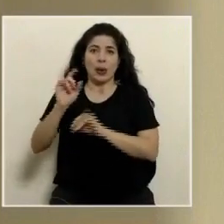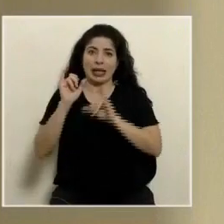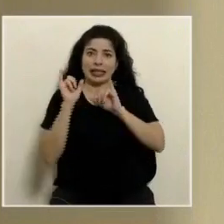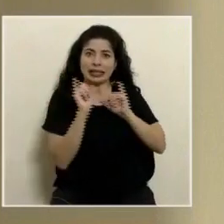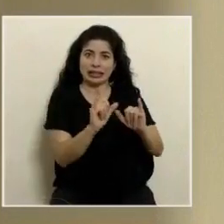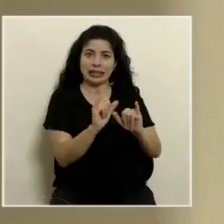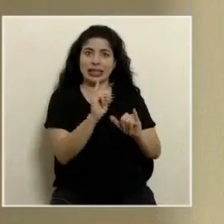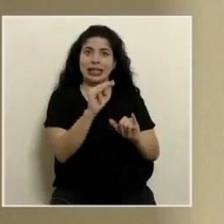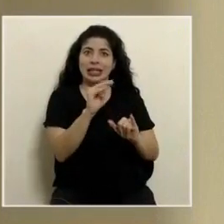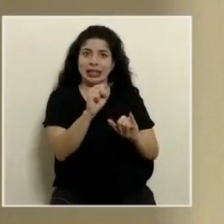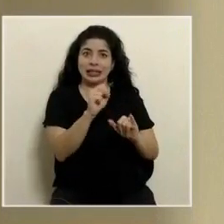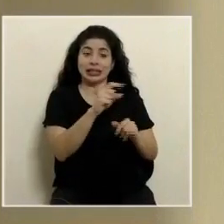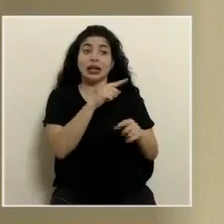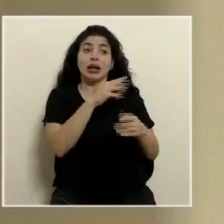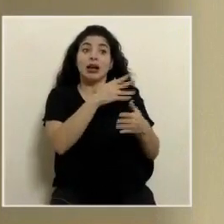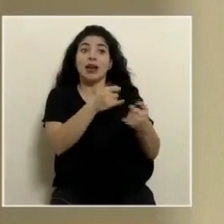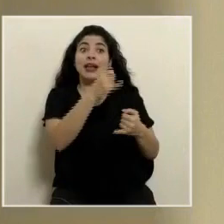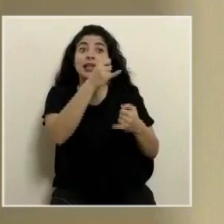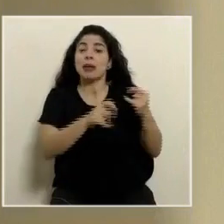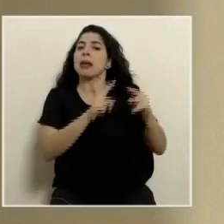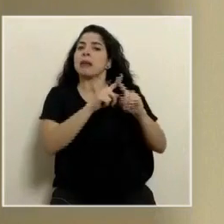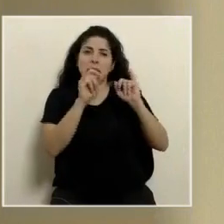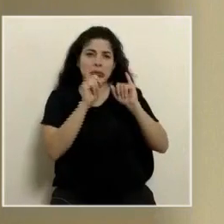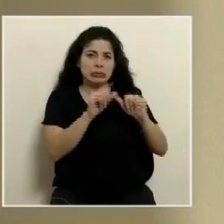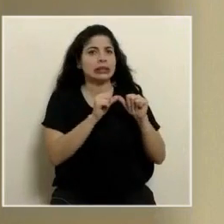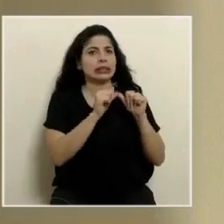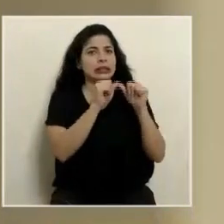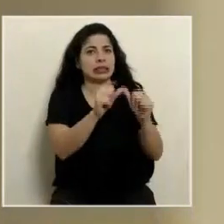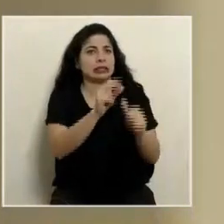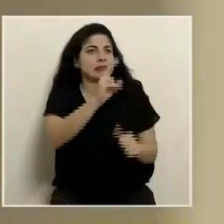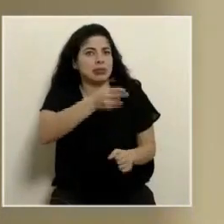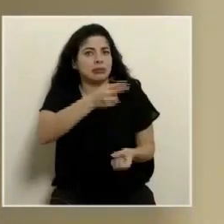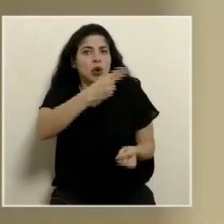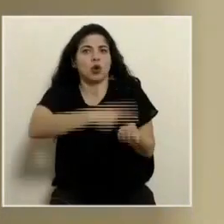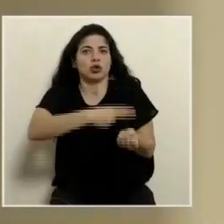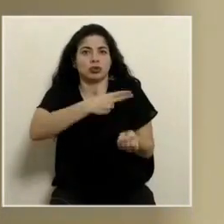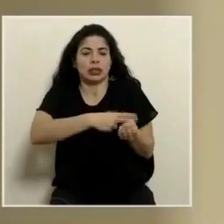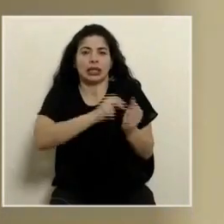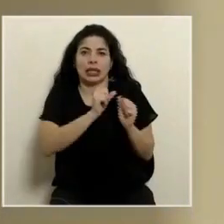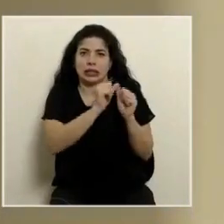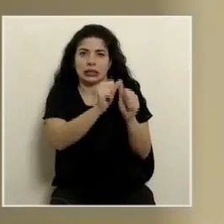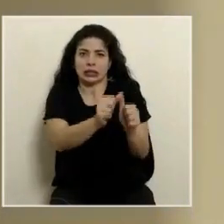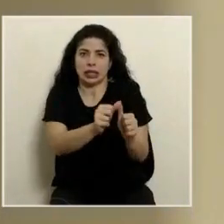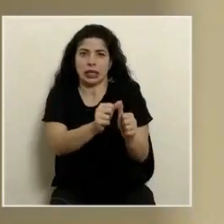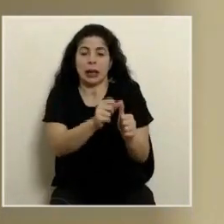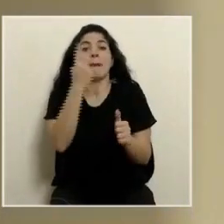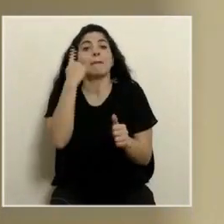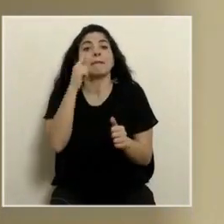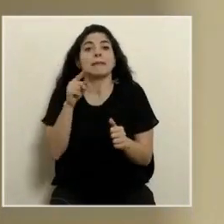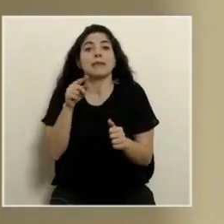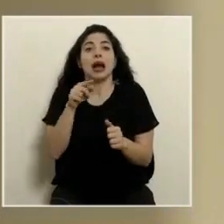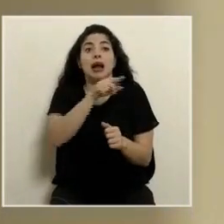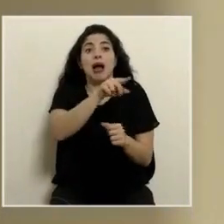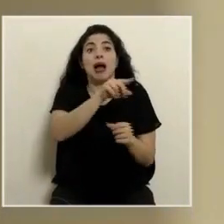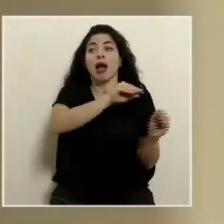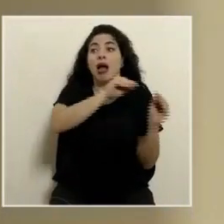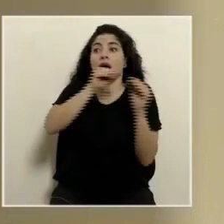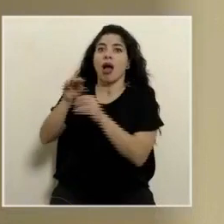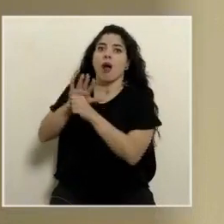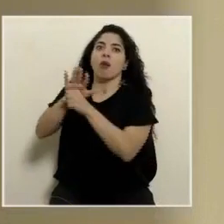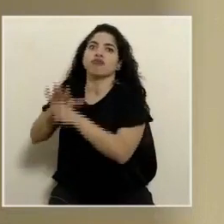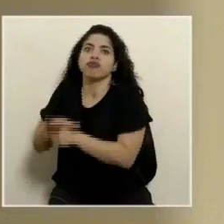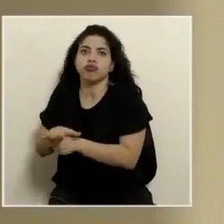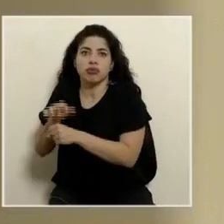deje el INSS y los atiende en su hospital. Y así liberamos presión sobre